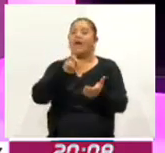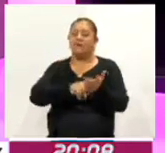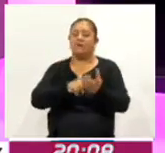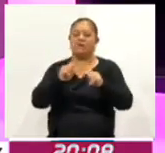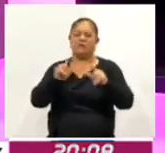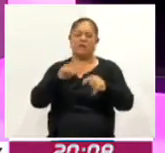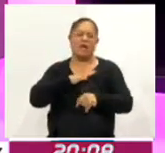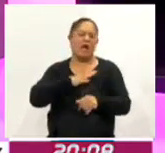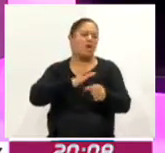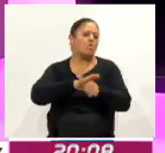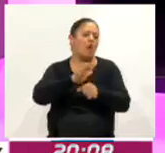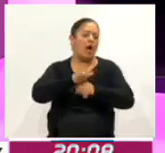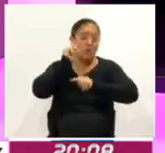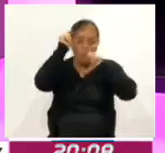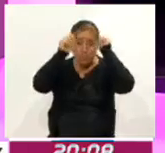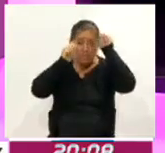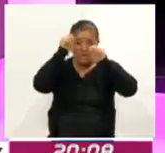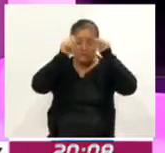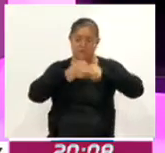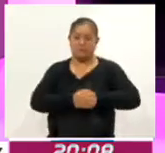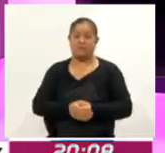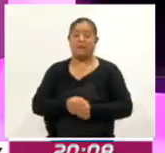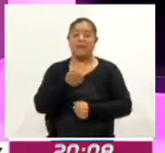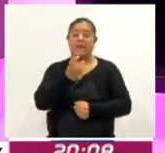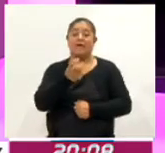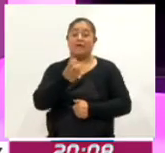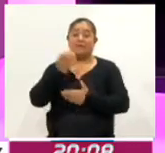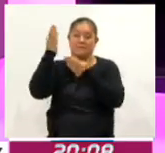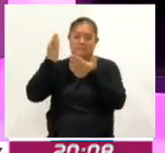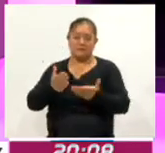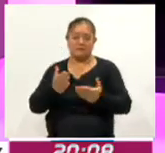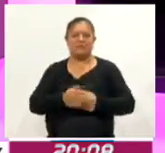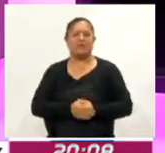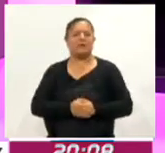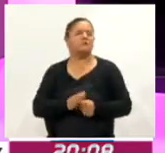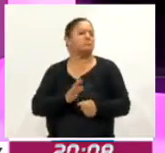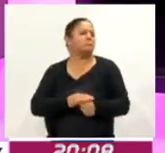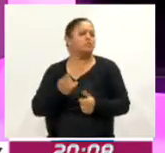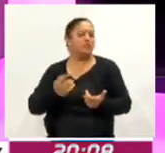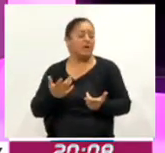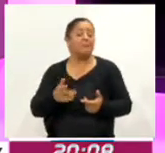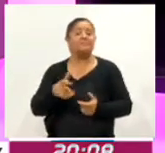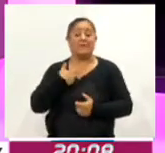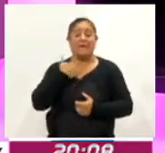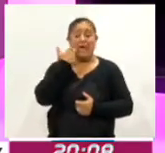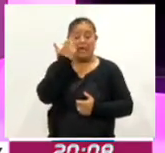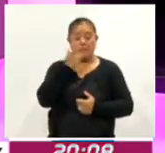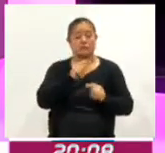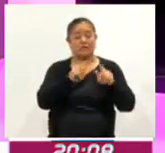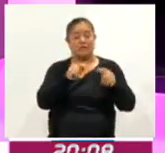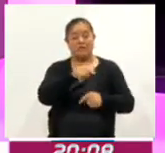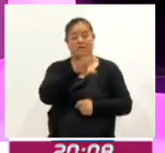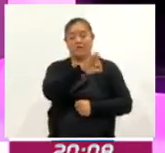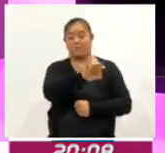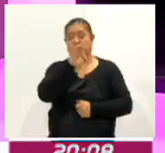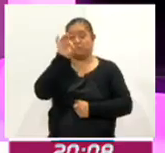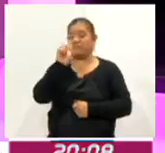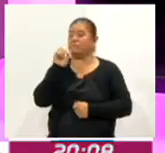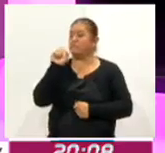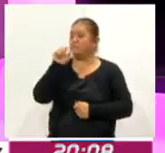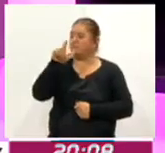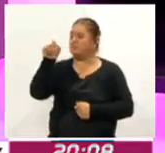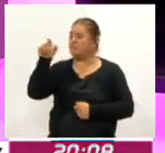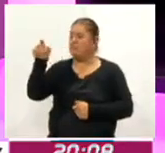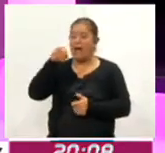nuestra entidad. Esta visita obedece a que se busca posicionar a nuestro estado como un destino turístico